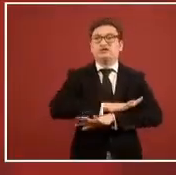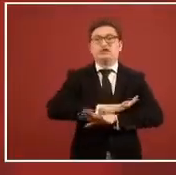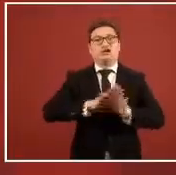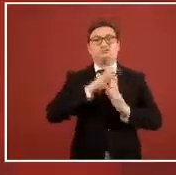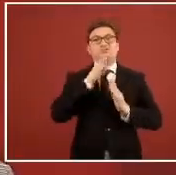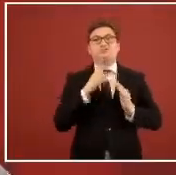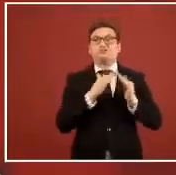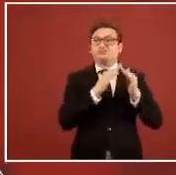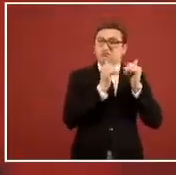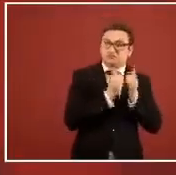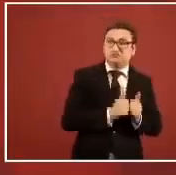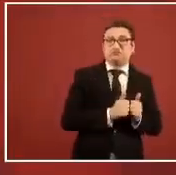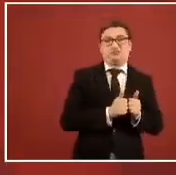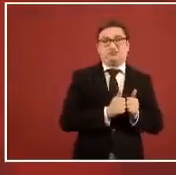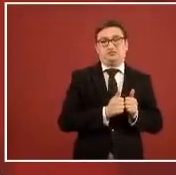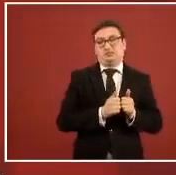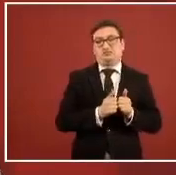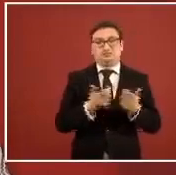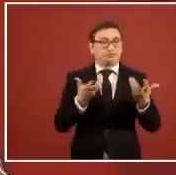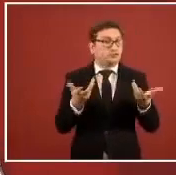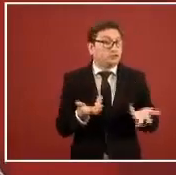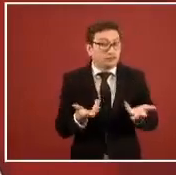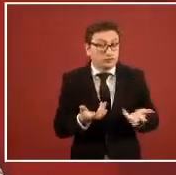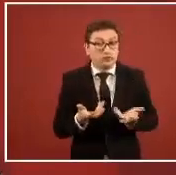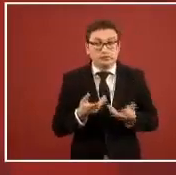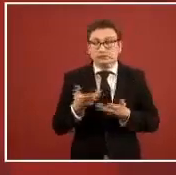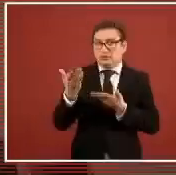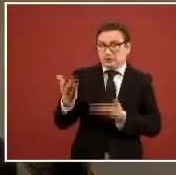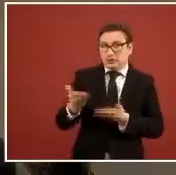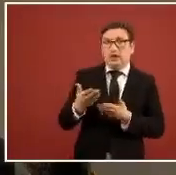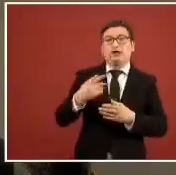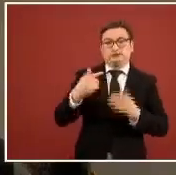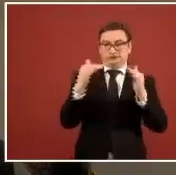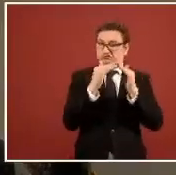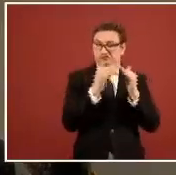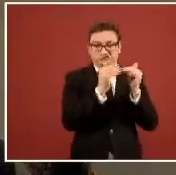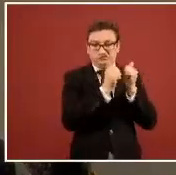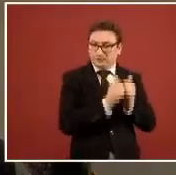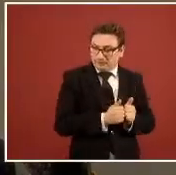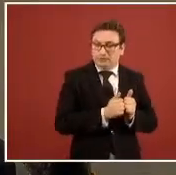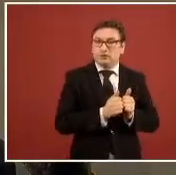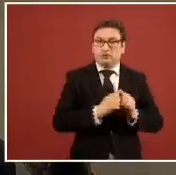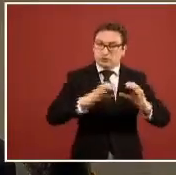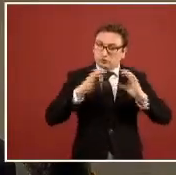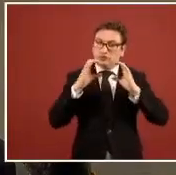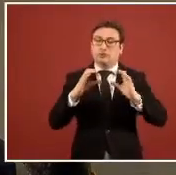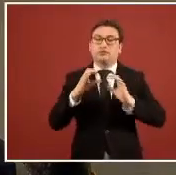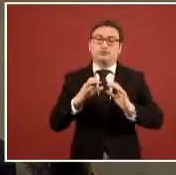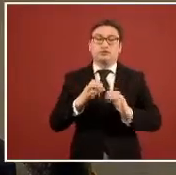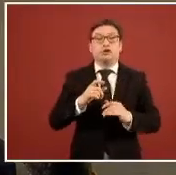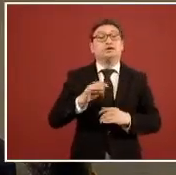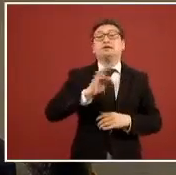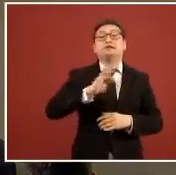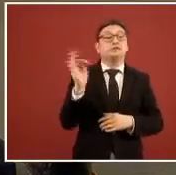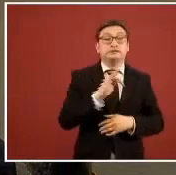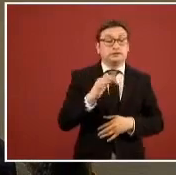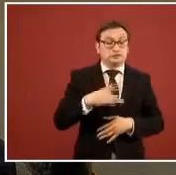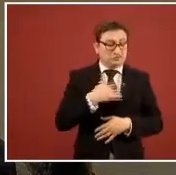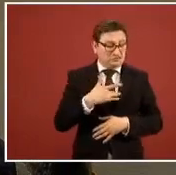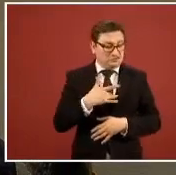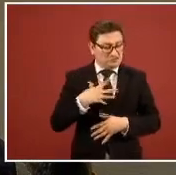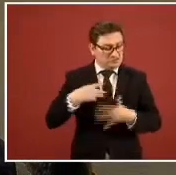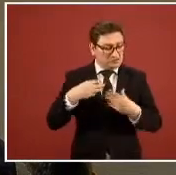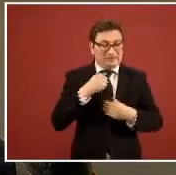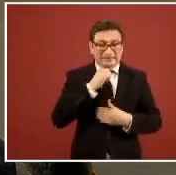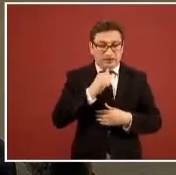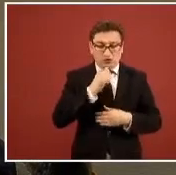salir y debemos justamente hacer esto de mantenernos en casa y asumir que si no estamos en riesgo